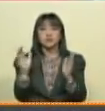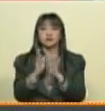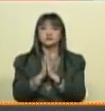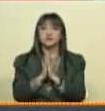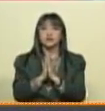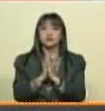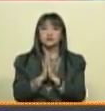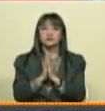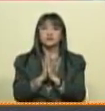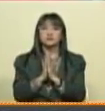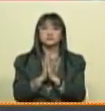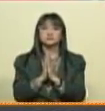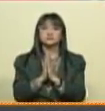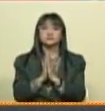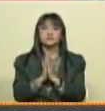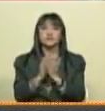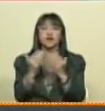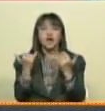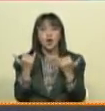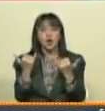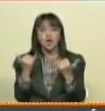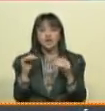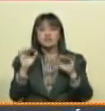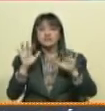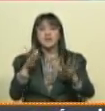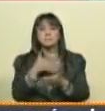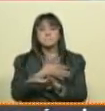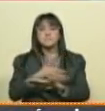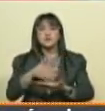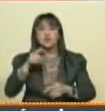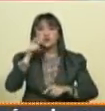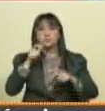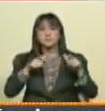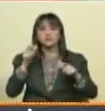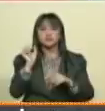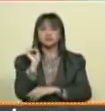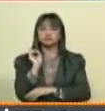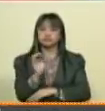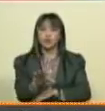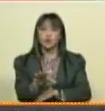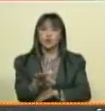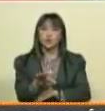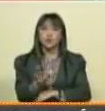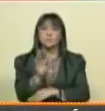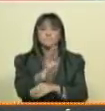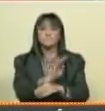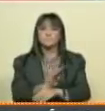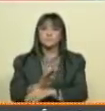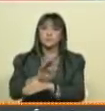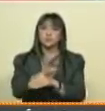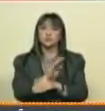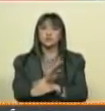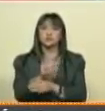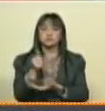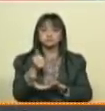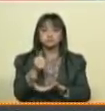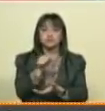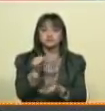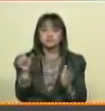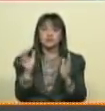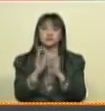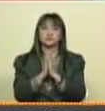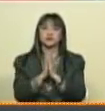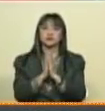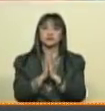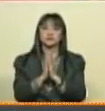decir, vamos a llegar a 10 millones de personas protegidas con el bono de Semana